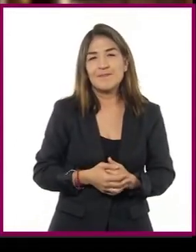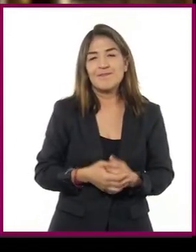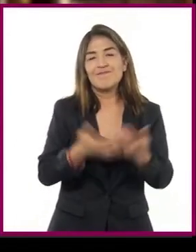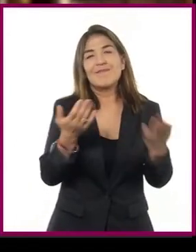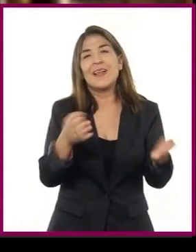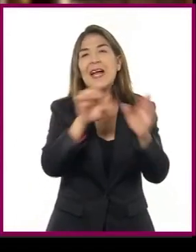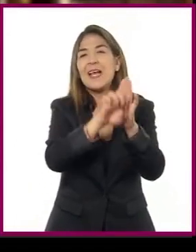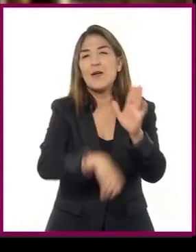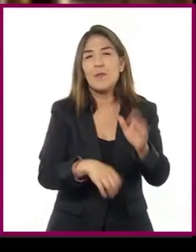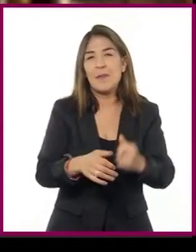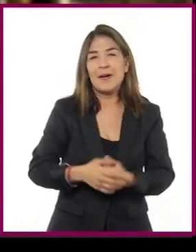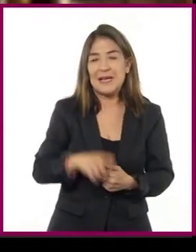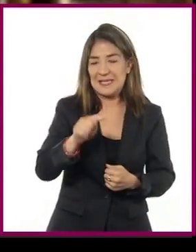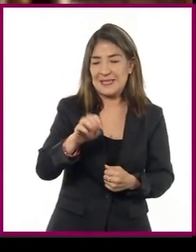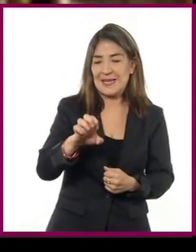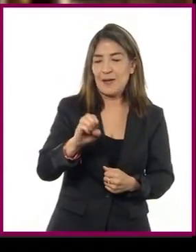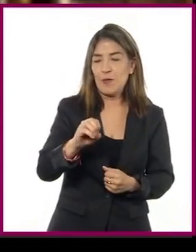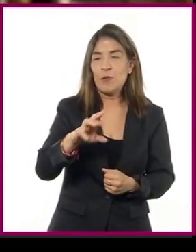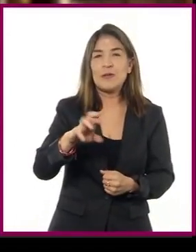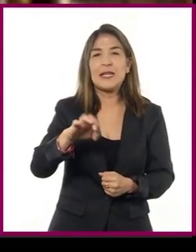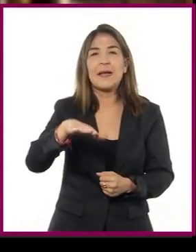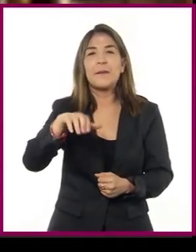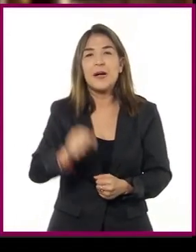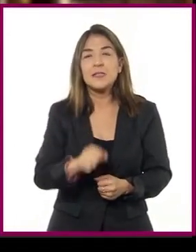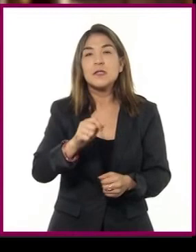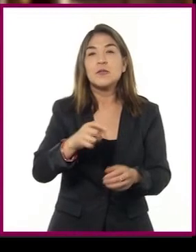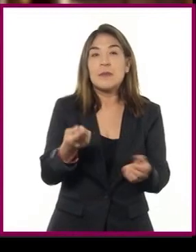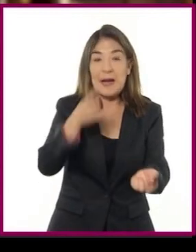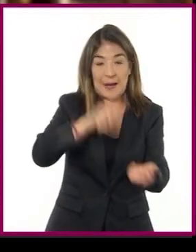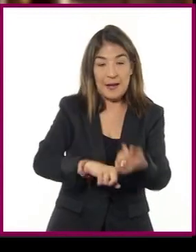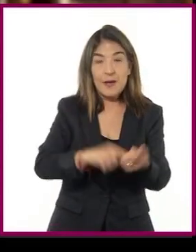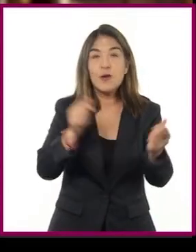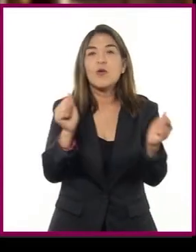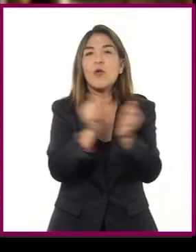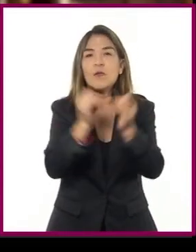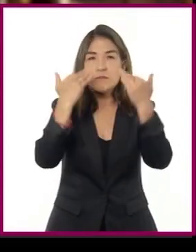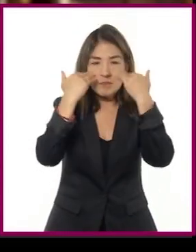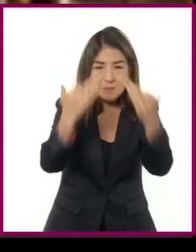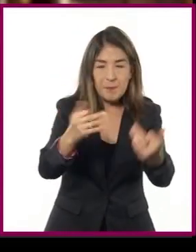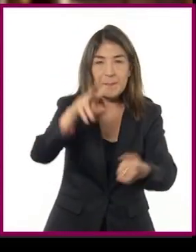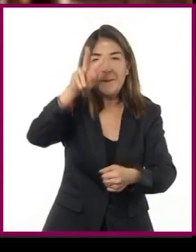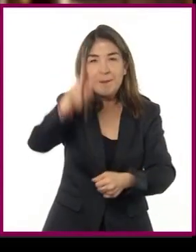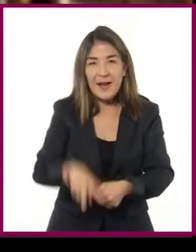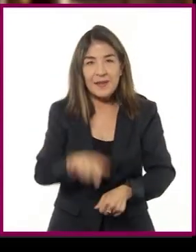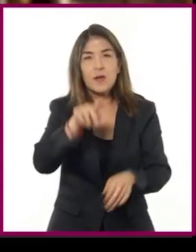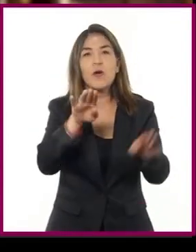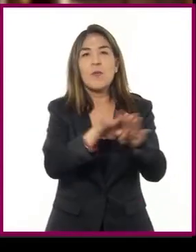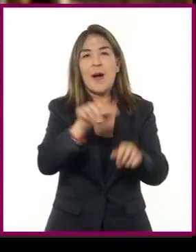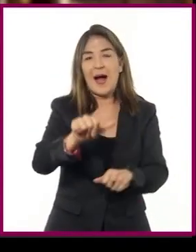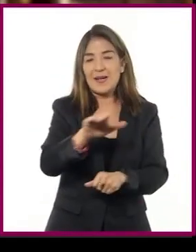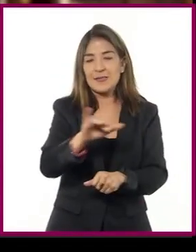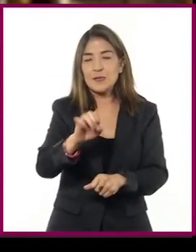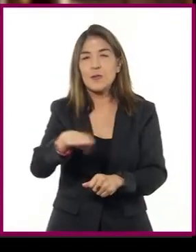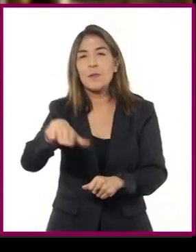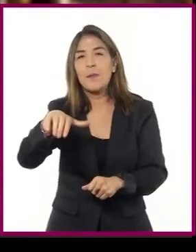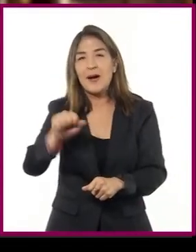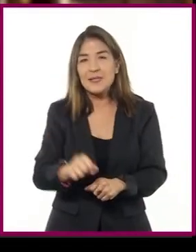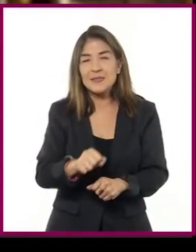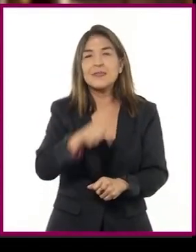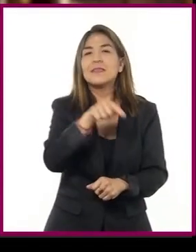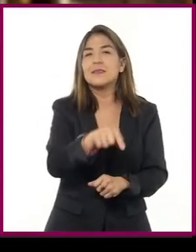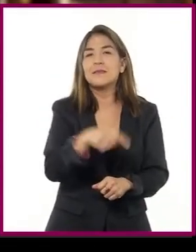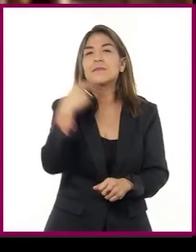los teoremas a partir de las verdades evidentes o los axiomas que se les